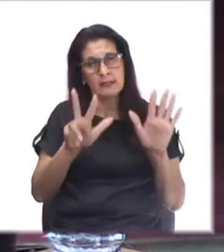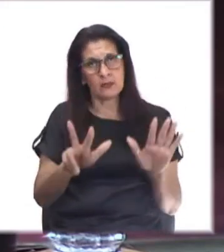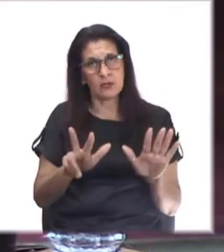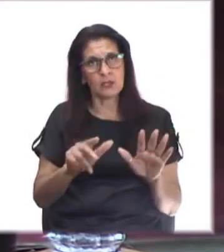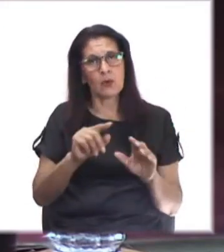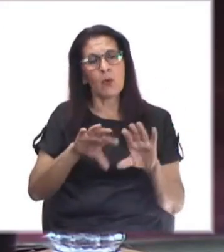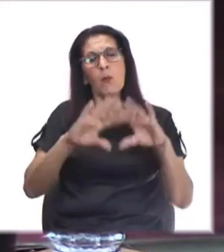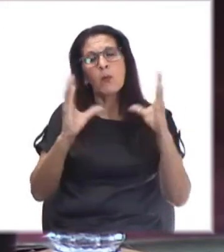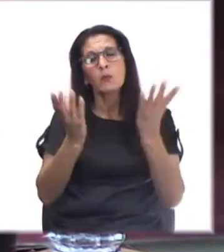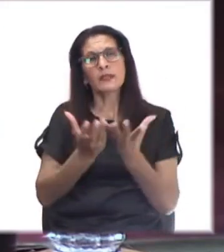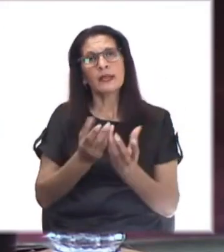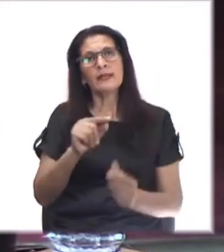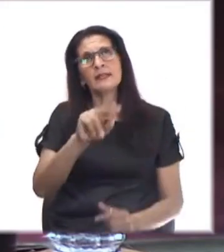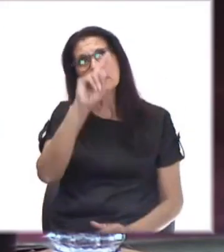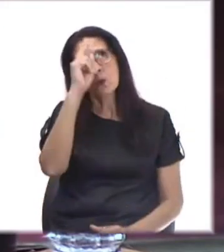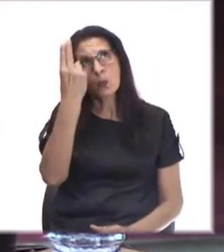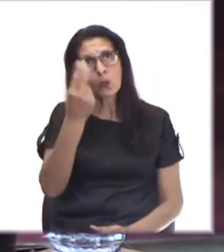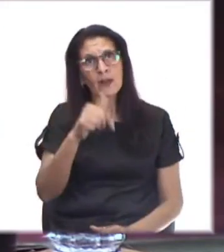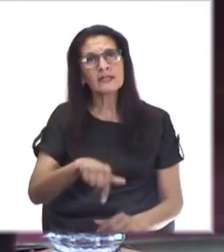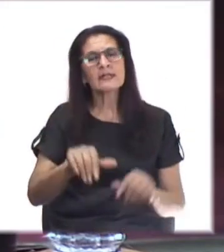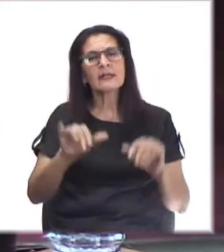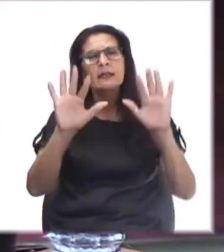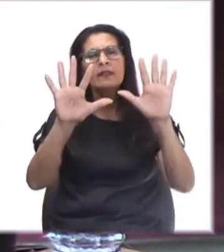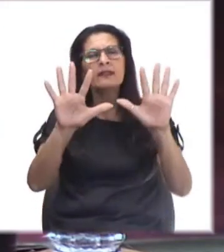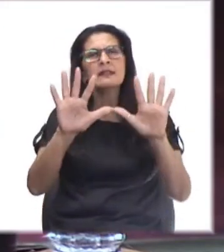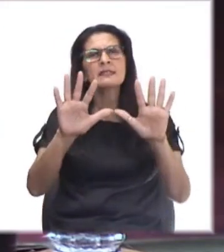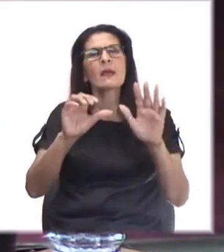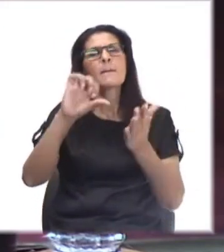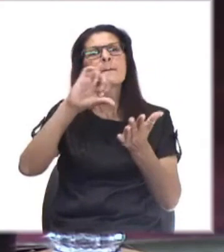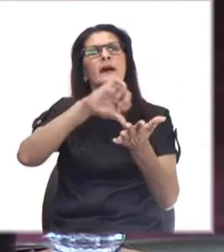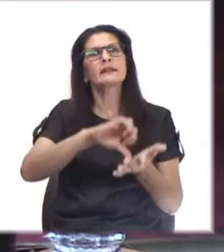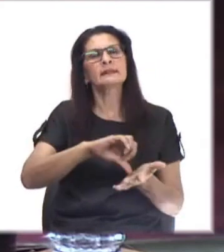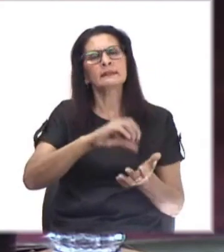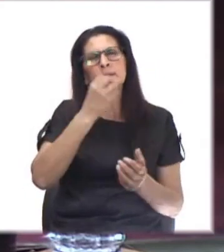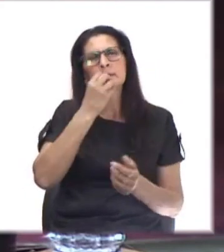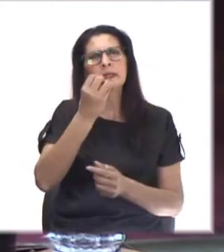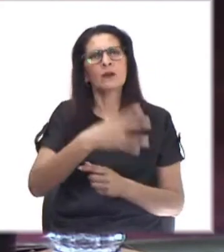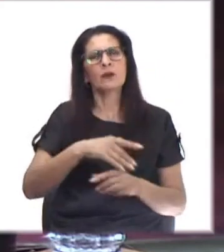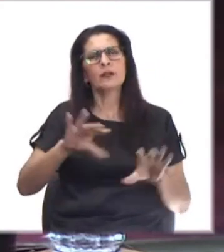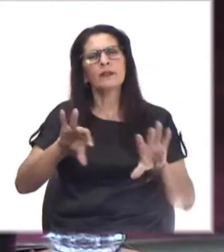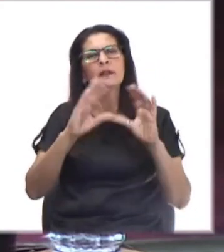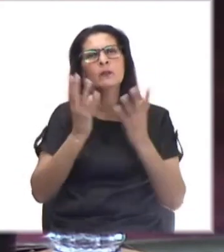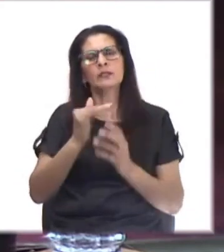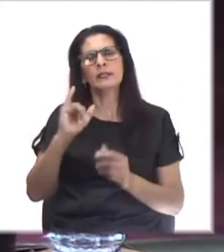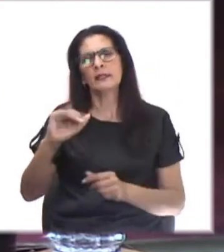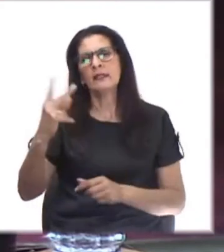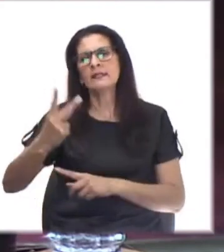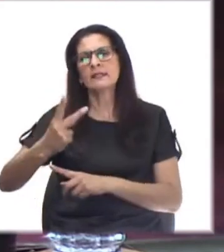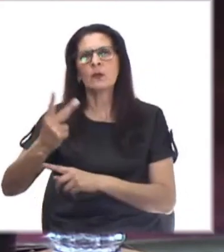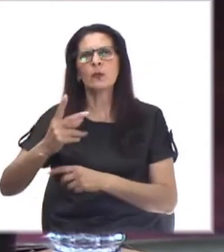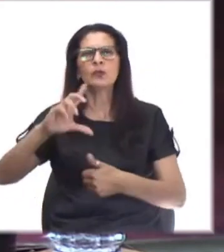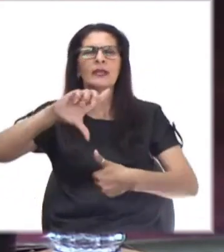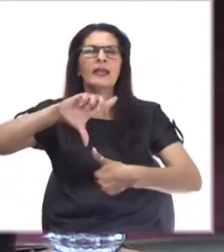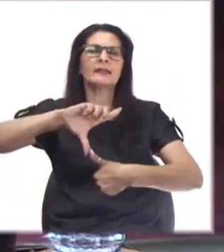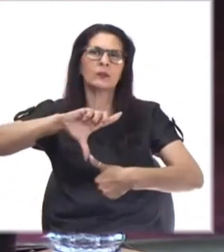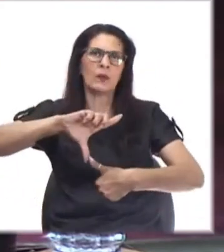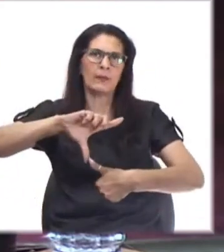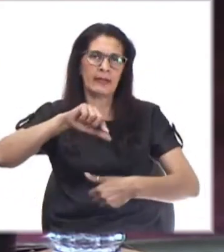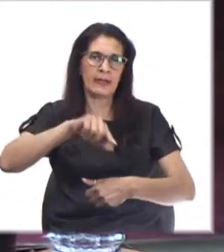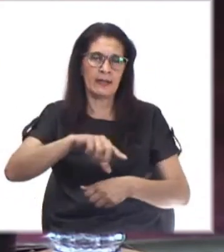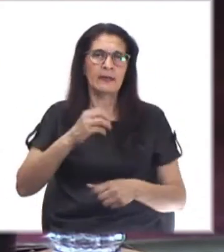Mundial, Uruguay es uno de los 10 países emergentes más incluyentes del mundo y el segundo en América Latina en registrar políticas